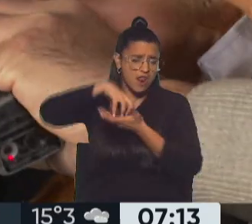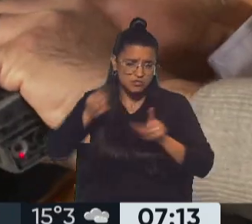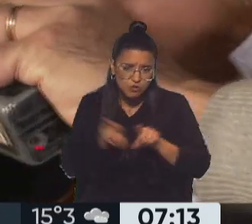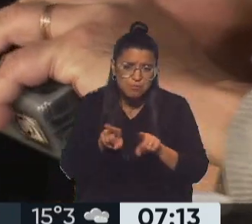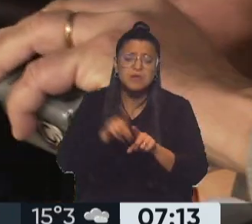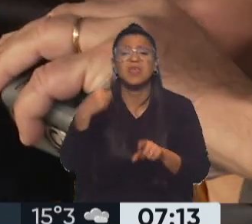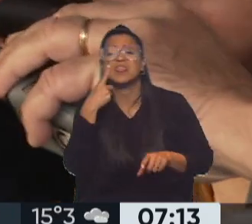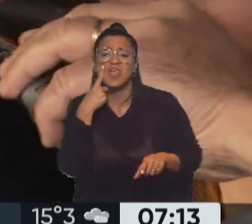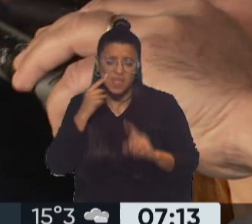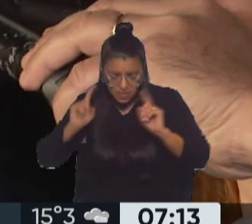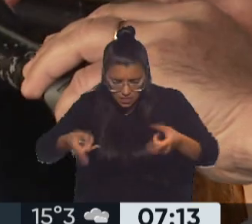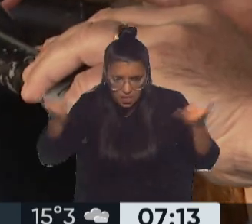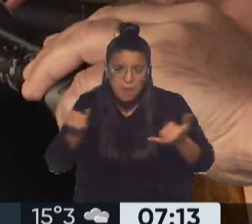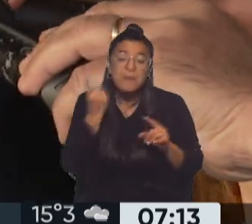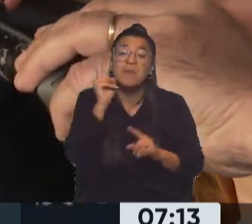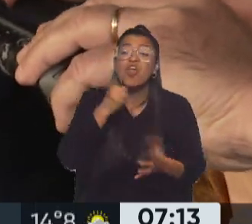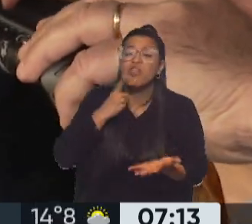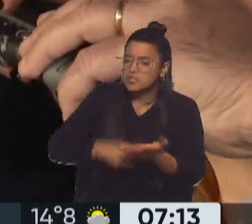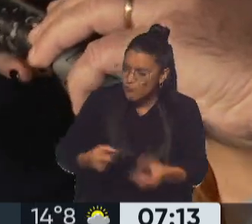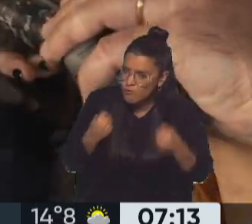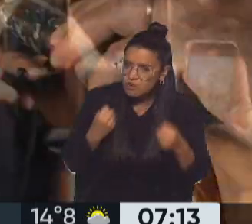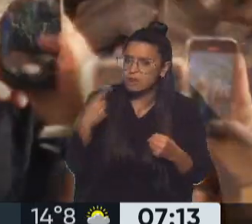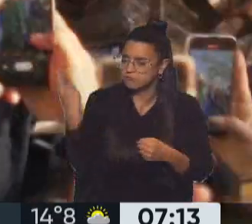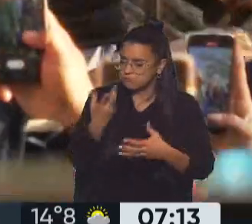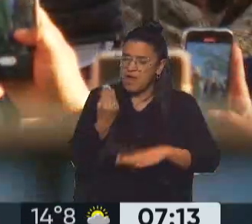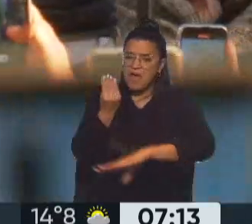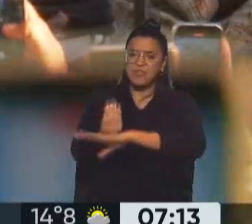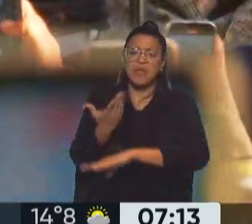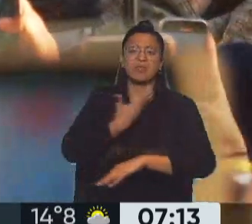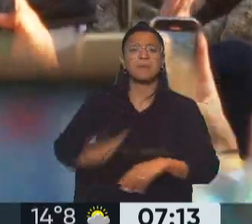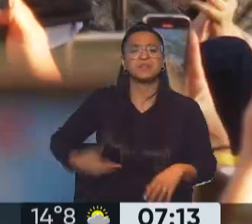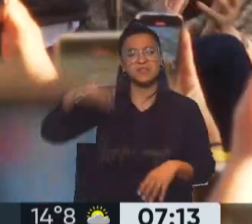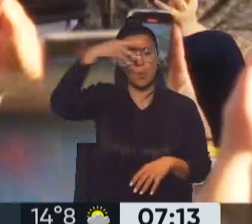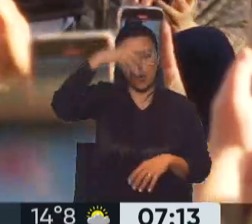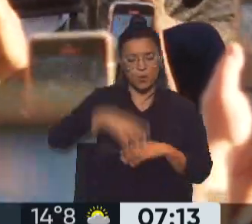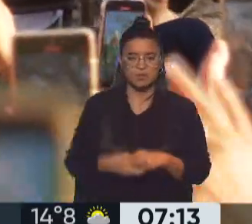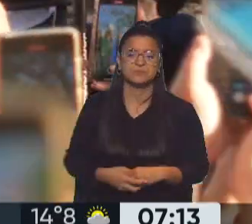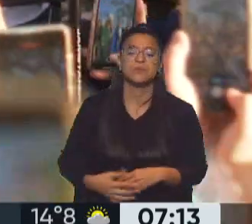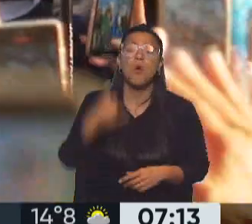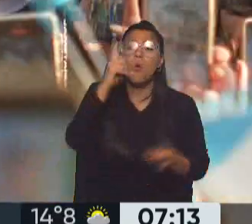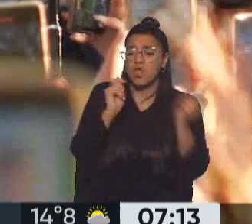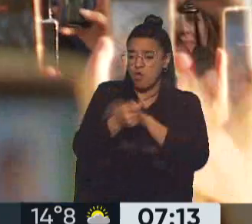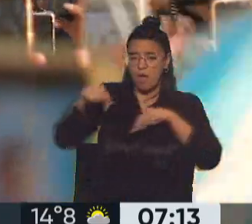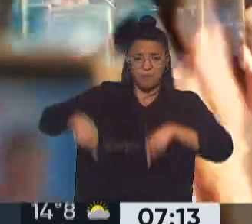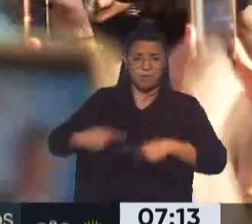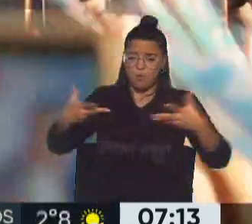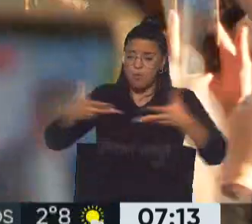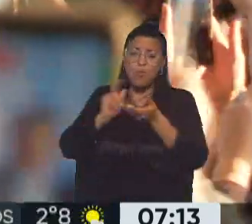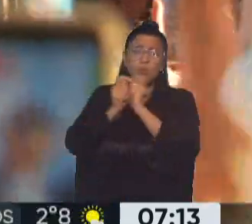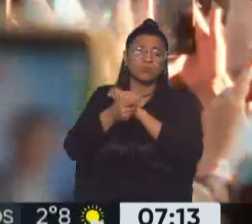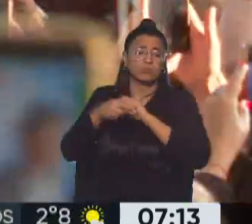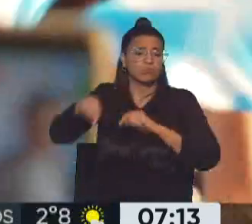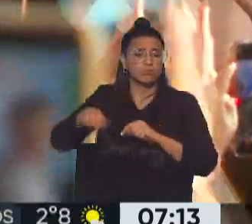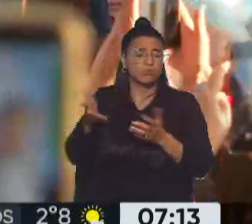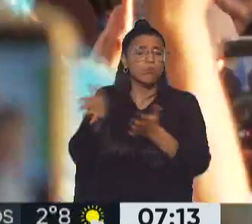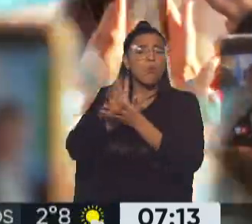500 intendentes, pero con la decisión y la fortaleza que tiene nuestra candidata a presidenta Patricia Bullrich. El único cambio posible está acá, está en Juntos por el Cambio. Tenemos